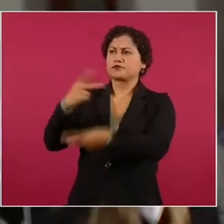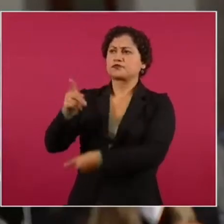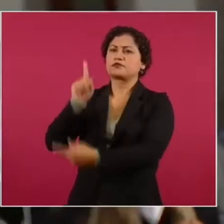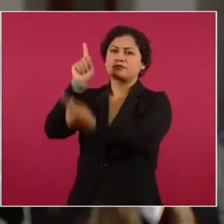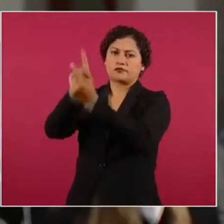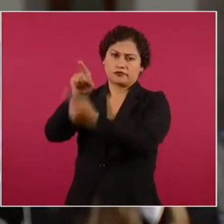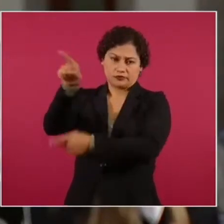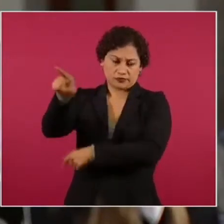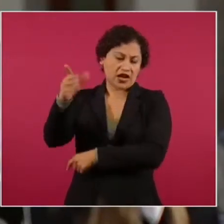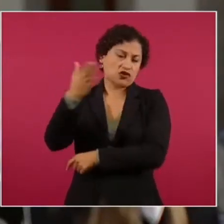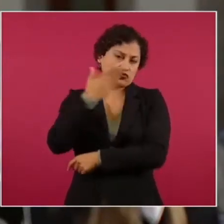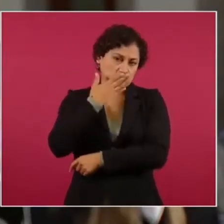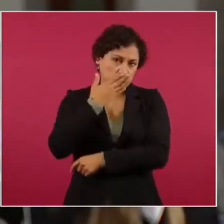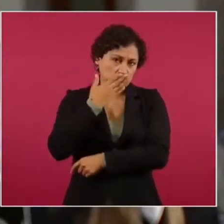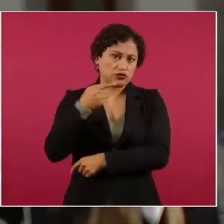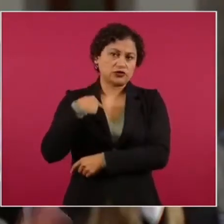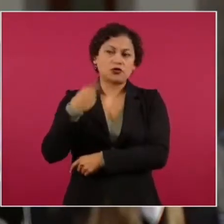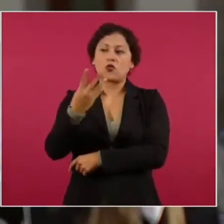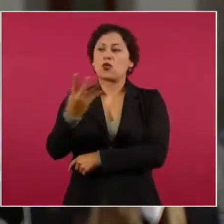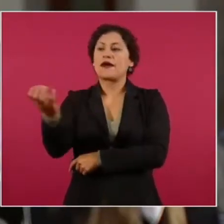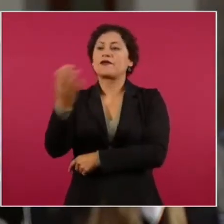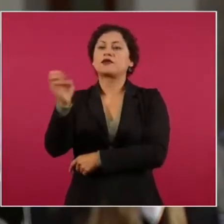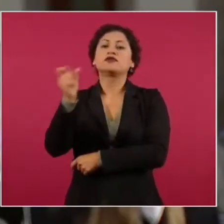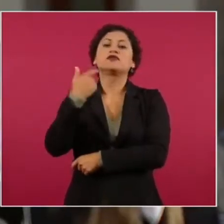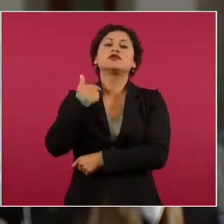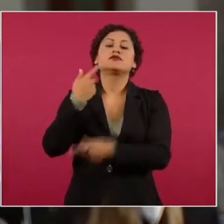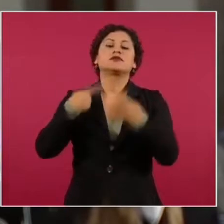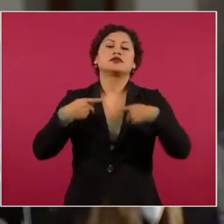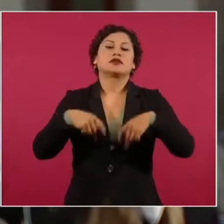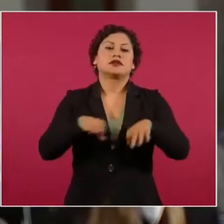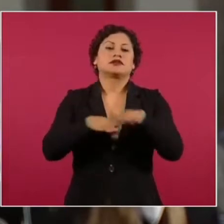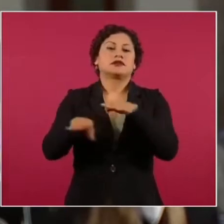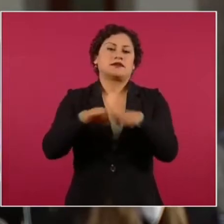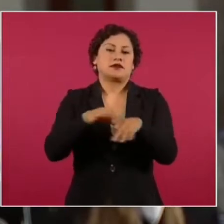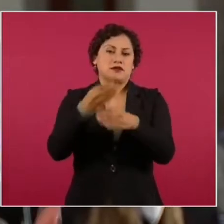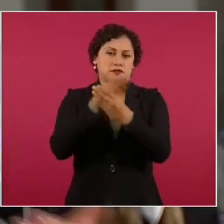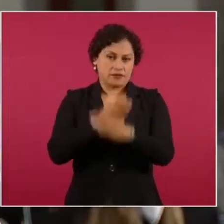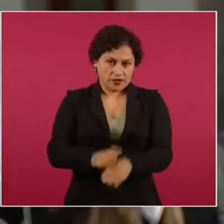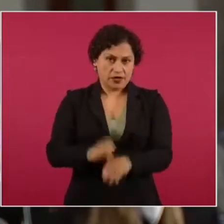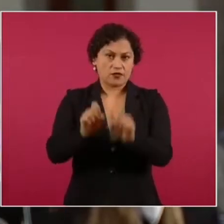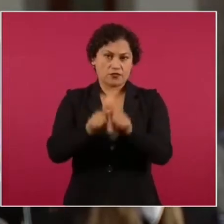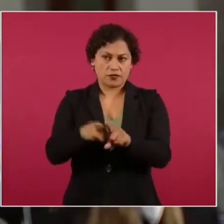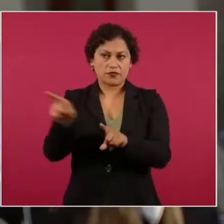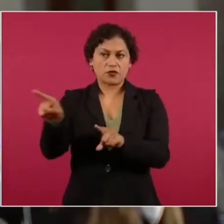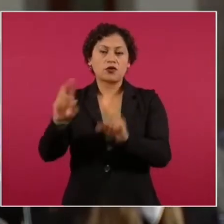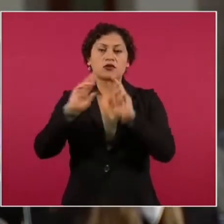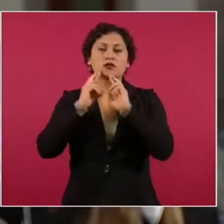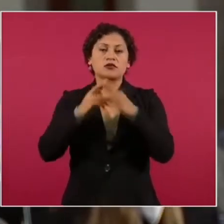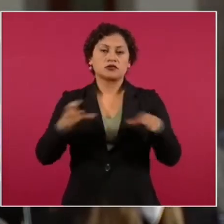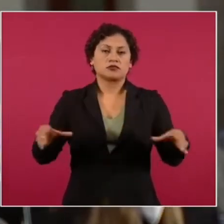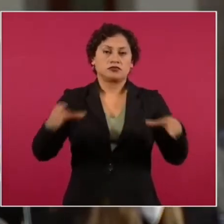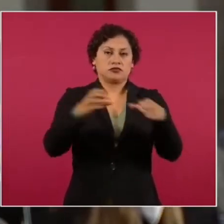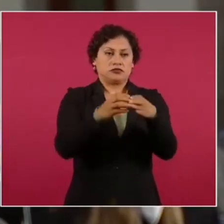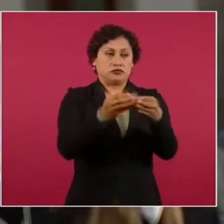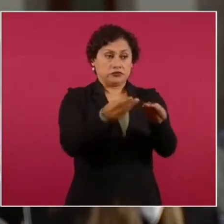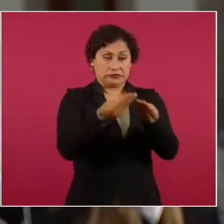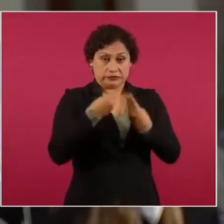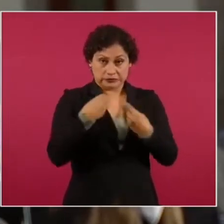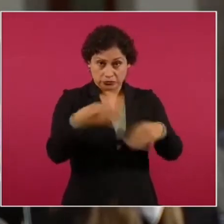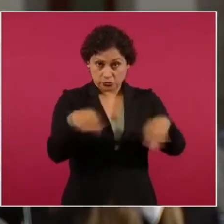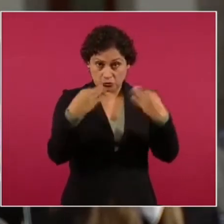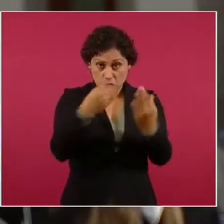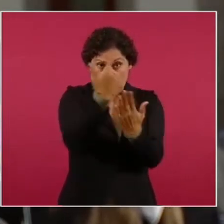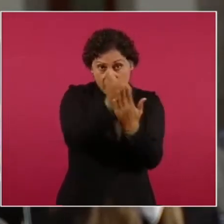400 extrabajadores de Banrural que me invitaron a una asamblea que ellos organizaron, me dieron un padrón de las personas que están en